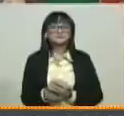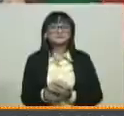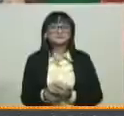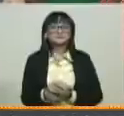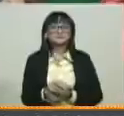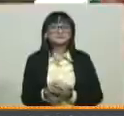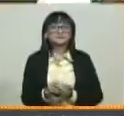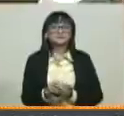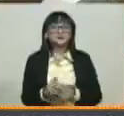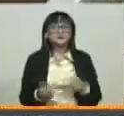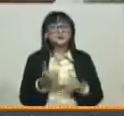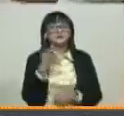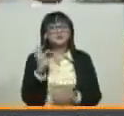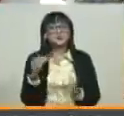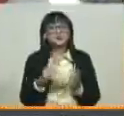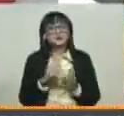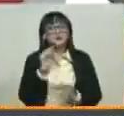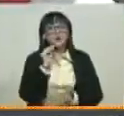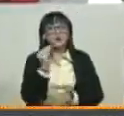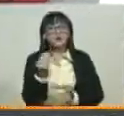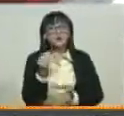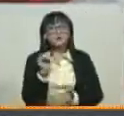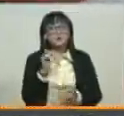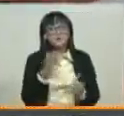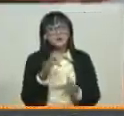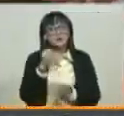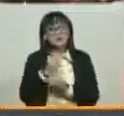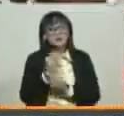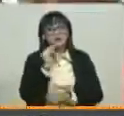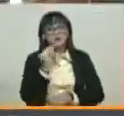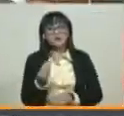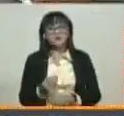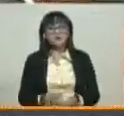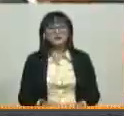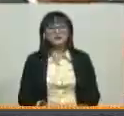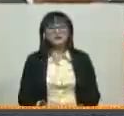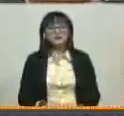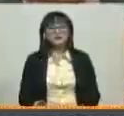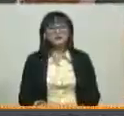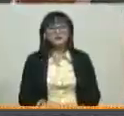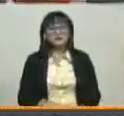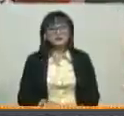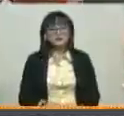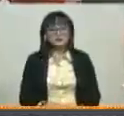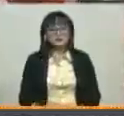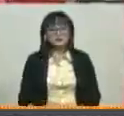de 50 mil jóvenes del Plan Chamba Juvenil.